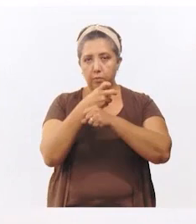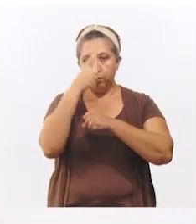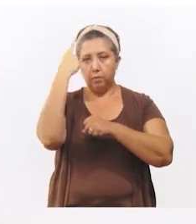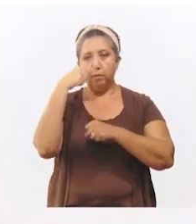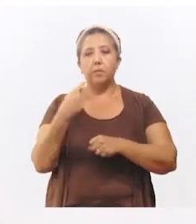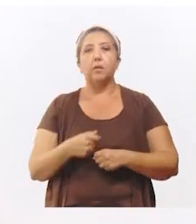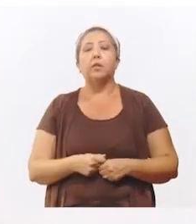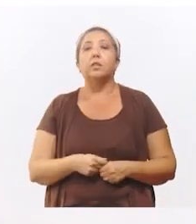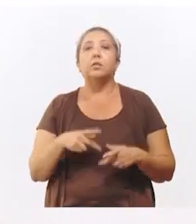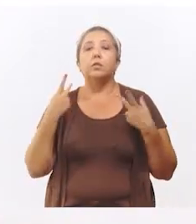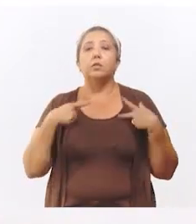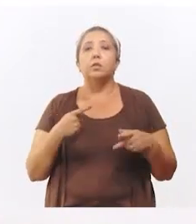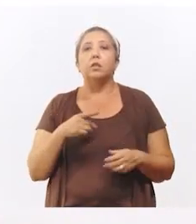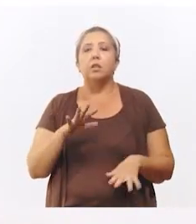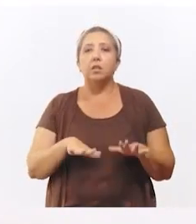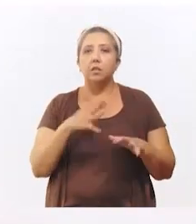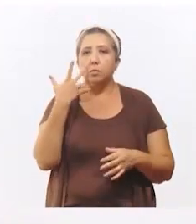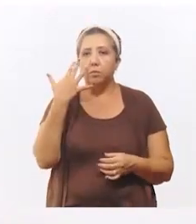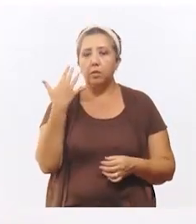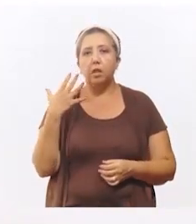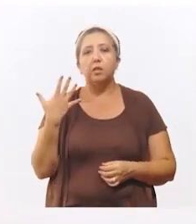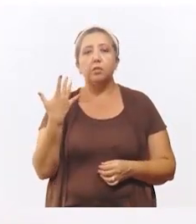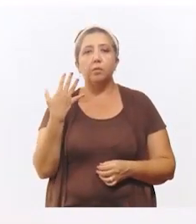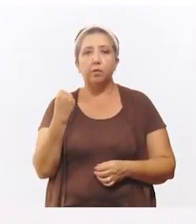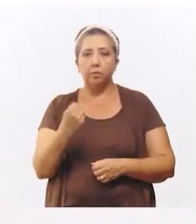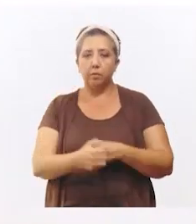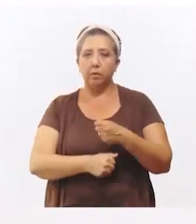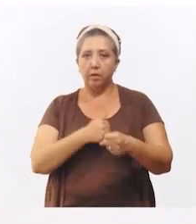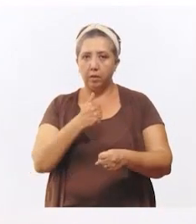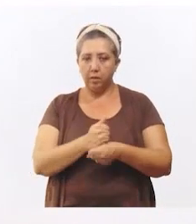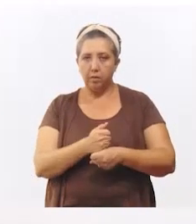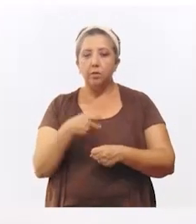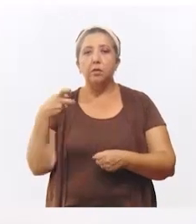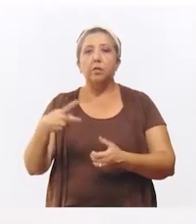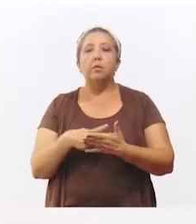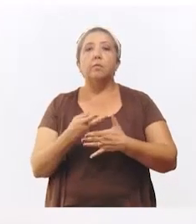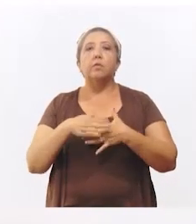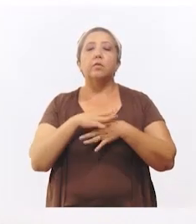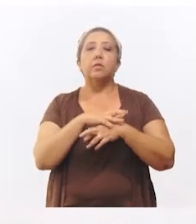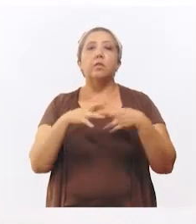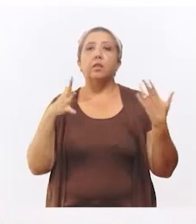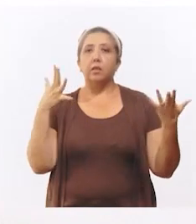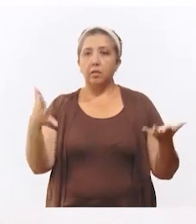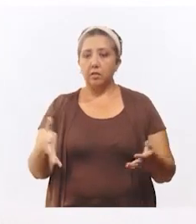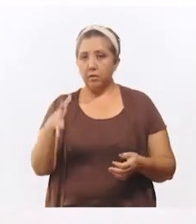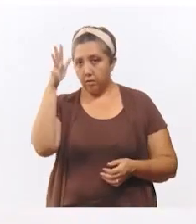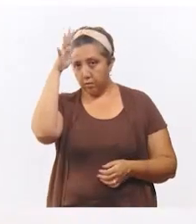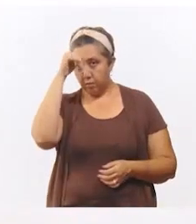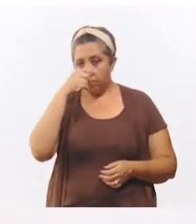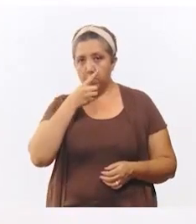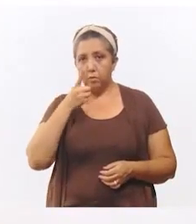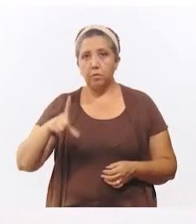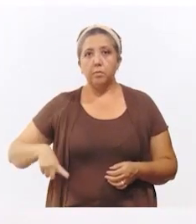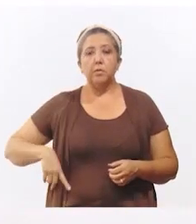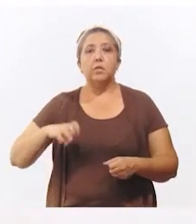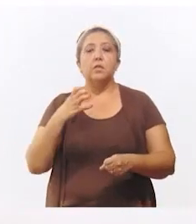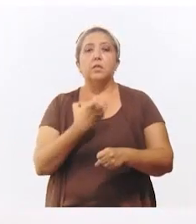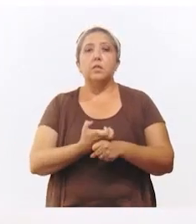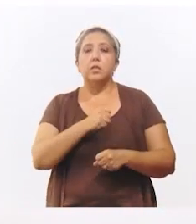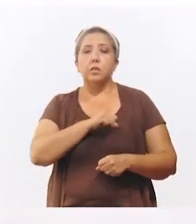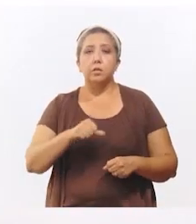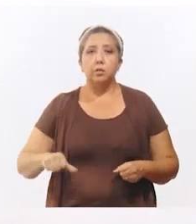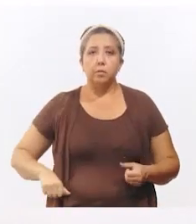dosis de la vacuna a las personas de entre 50 y 59 años. Este proceso se realizará de manera coordinada con el Gobierno del Estado,